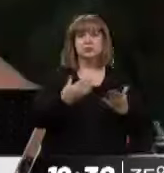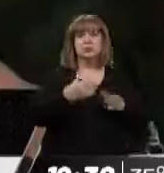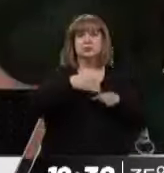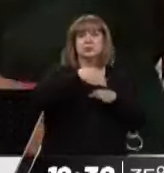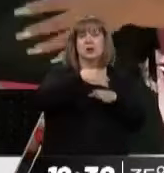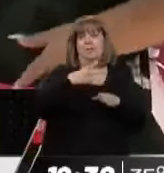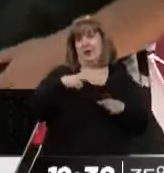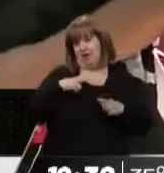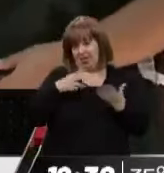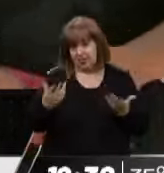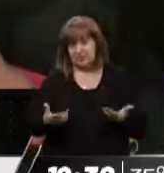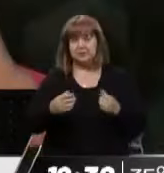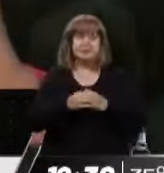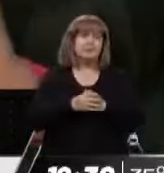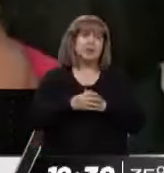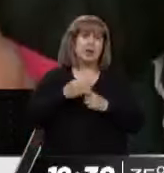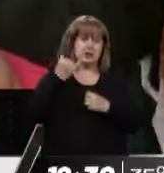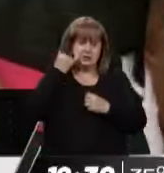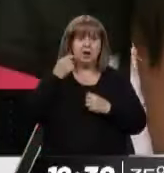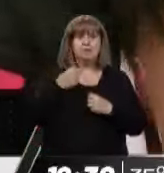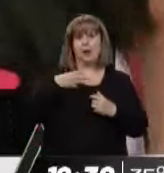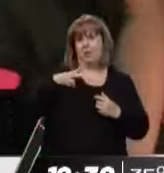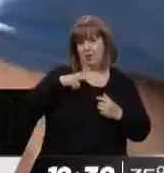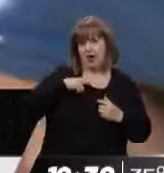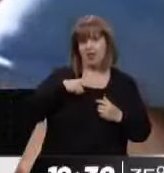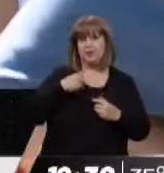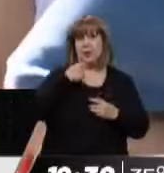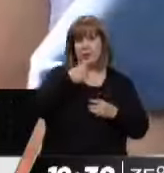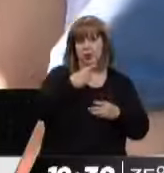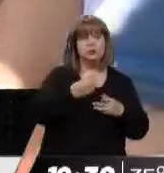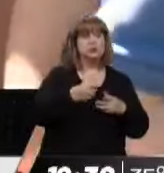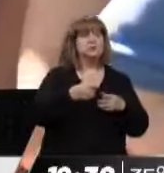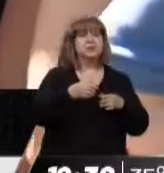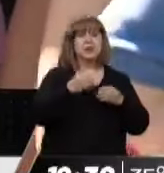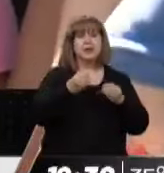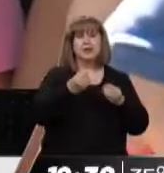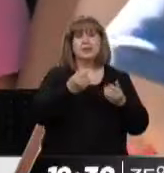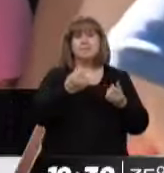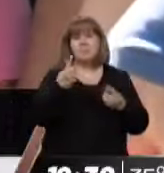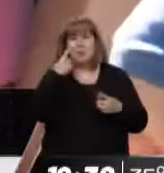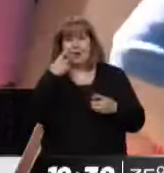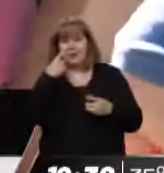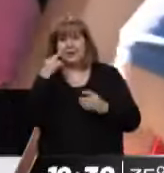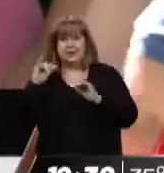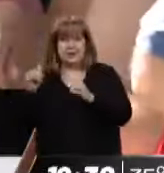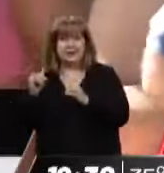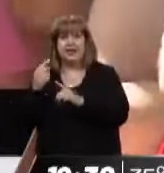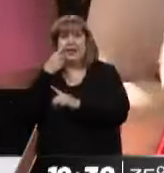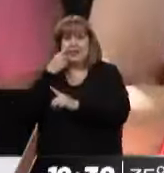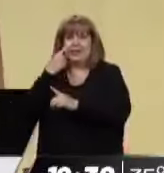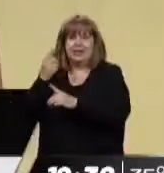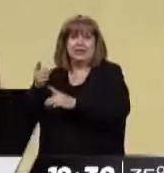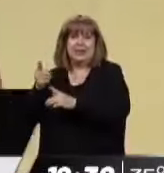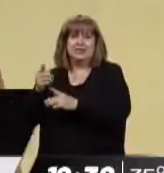hablando de privados. Hemos mantenido reuniones con ellos, con los privados. El compromiso del intendente ante los feriantes fue acompañar